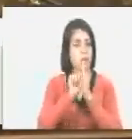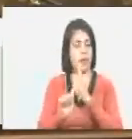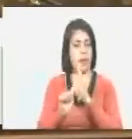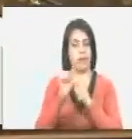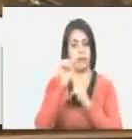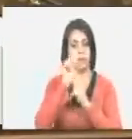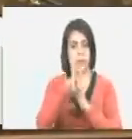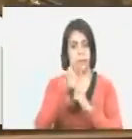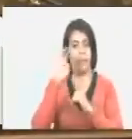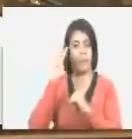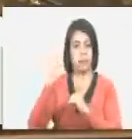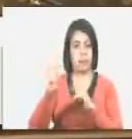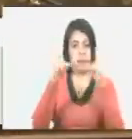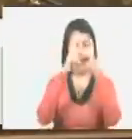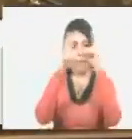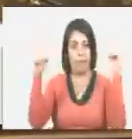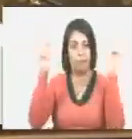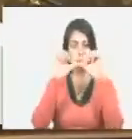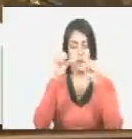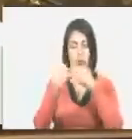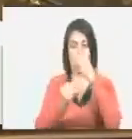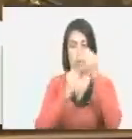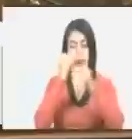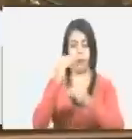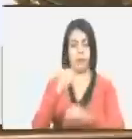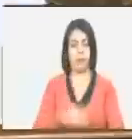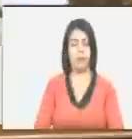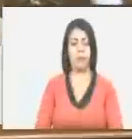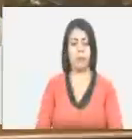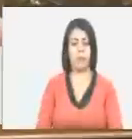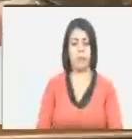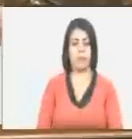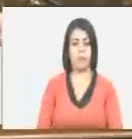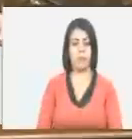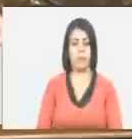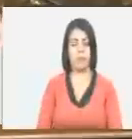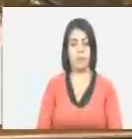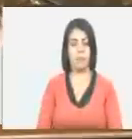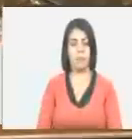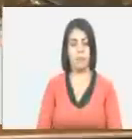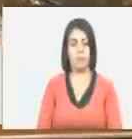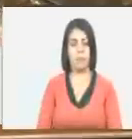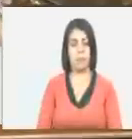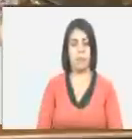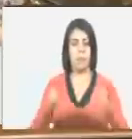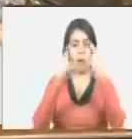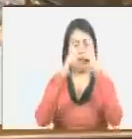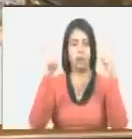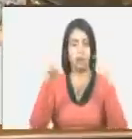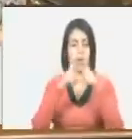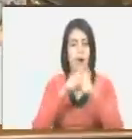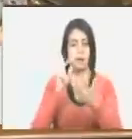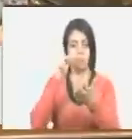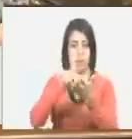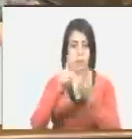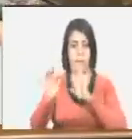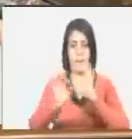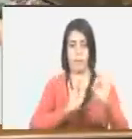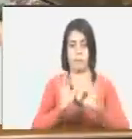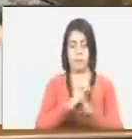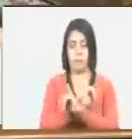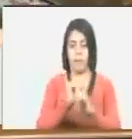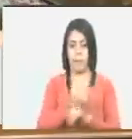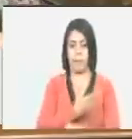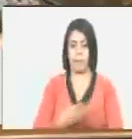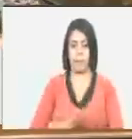del artículo 34, quedando redactado de la siguiente manera: epígrafe,